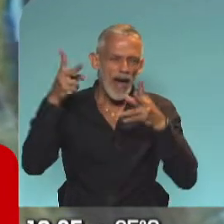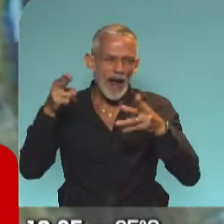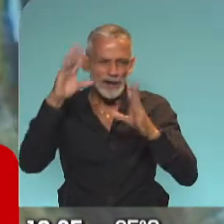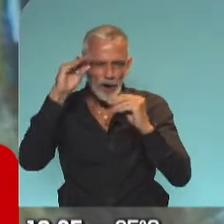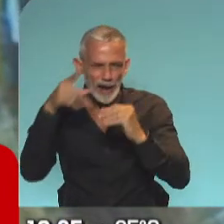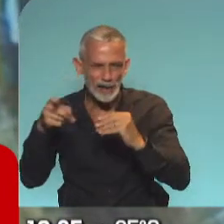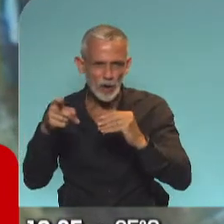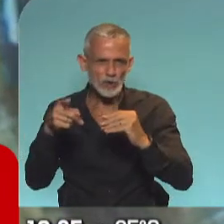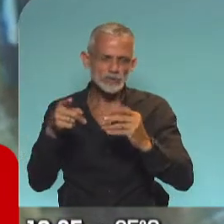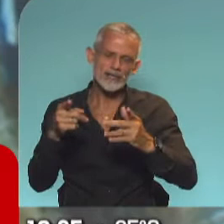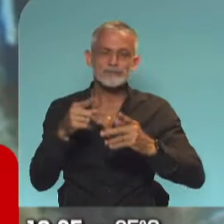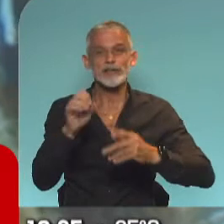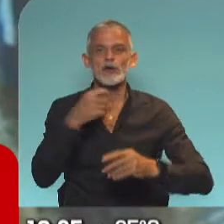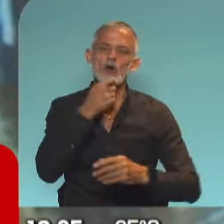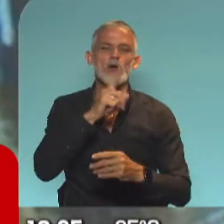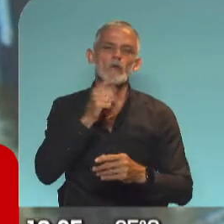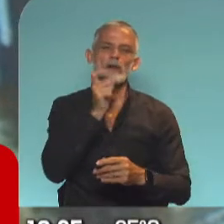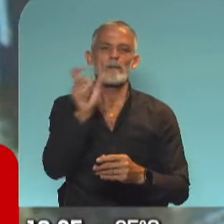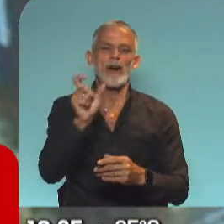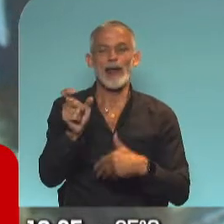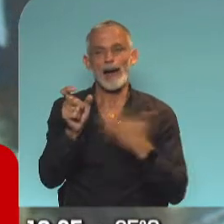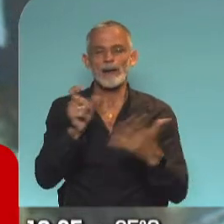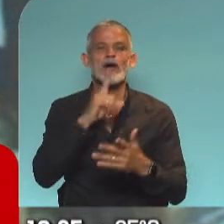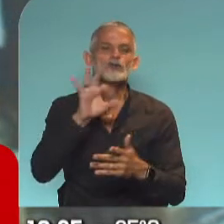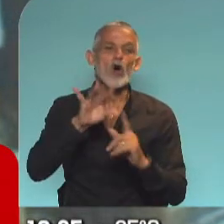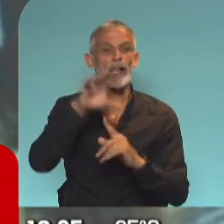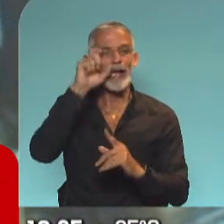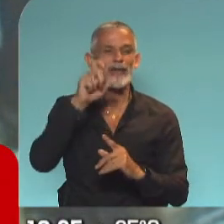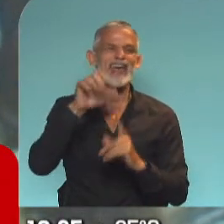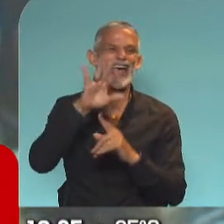el toque de queda, que no le gusta llamarlo toque de queda. Mire, no se ponga sentimental ahora.